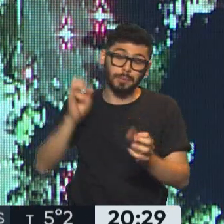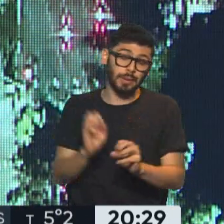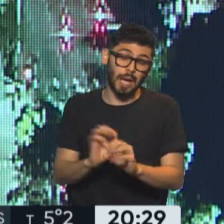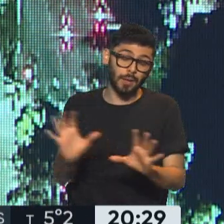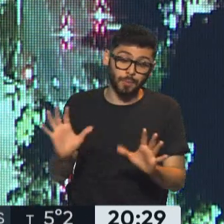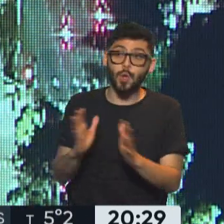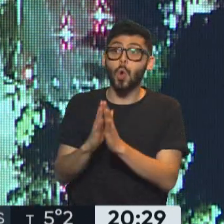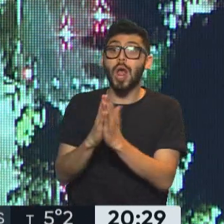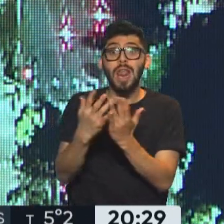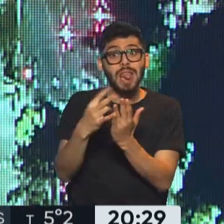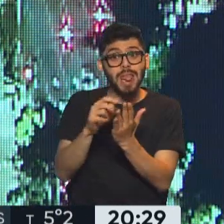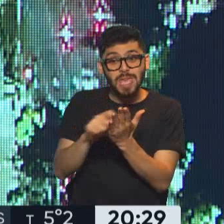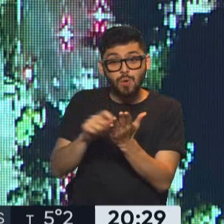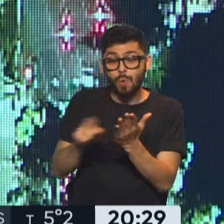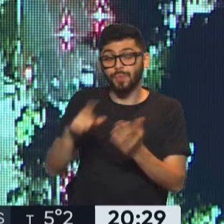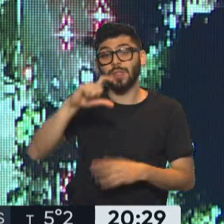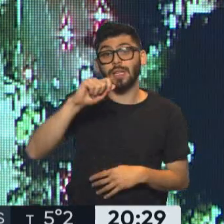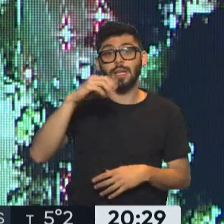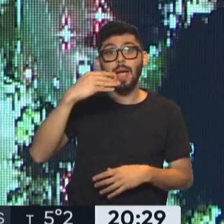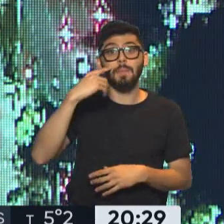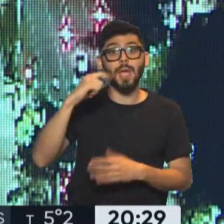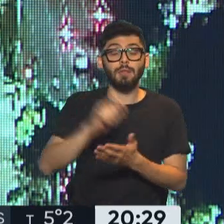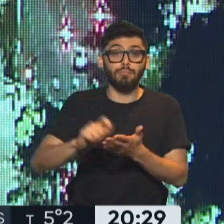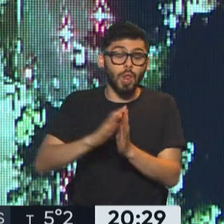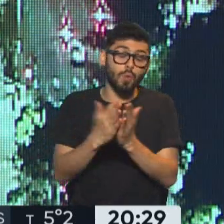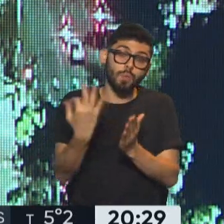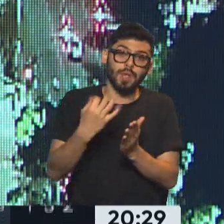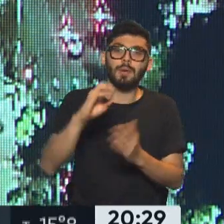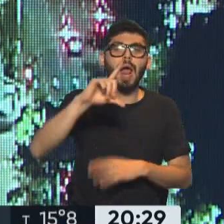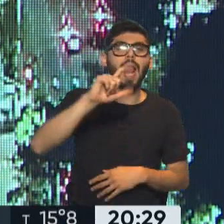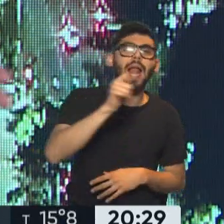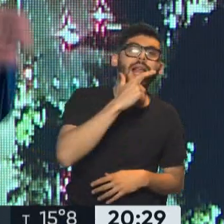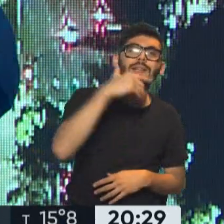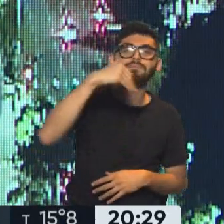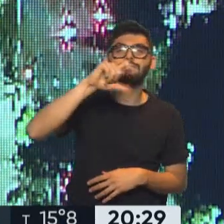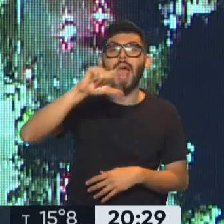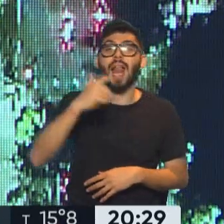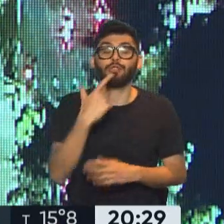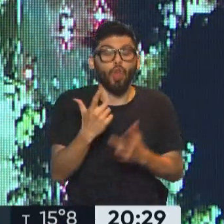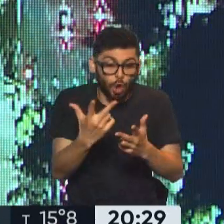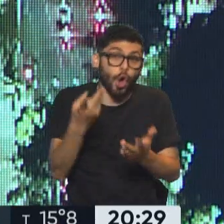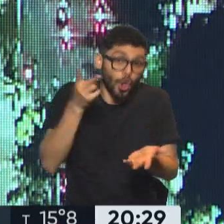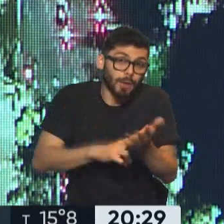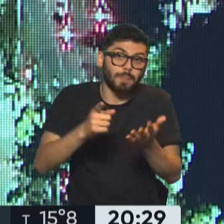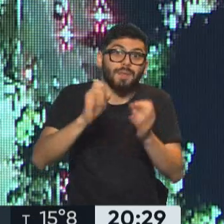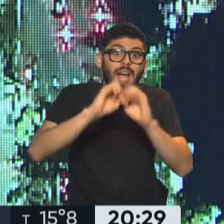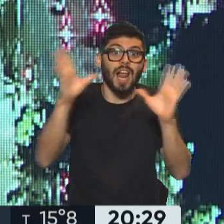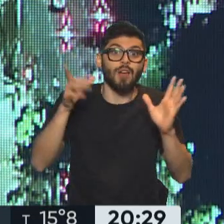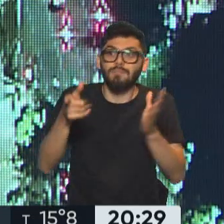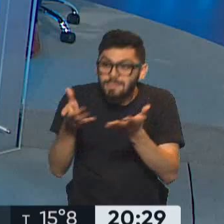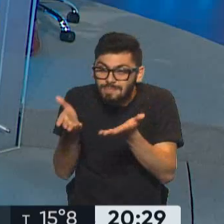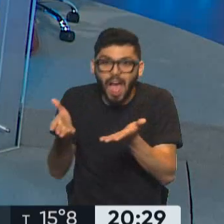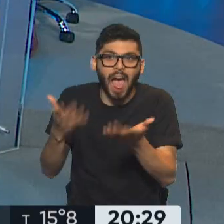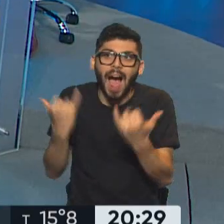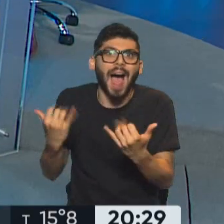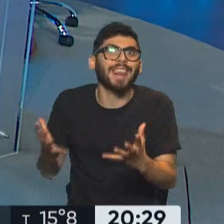la literatura en ese sentido, que Camila ha escrito una novela maravillosa, que es Las Malas, lo digo otra vez para que quede claro que allí está ese universo.